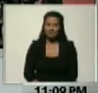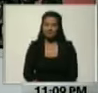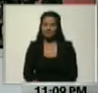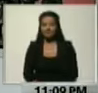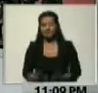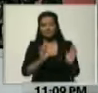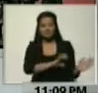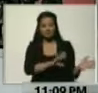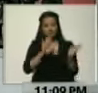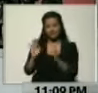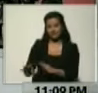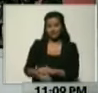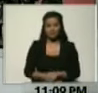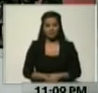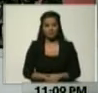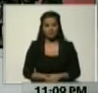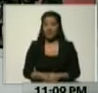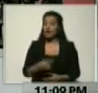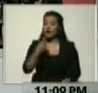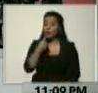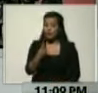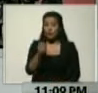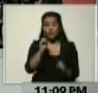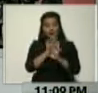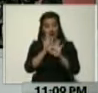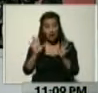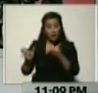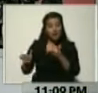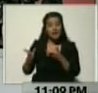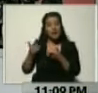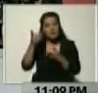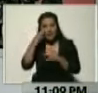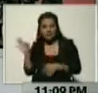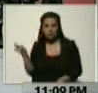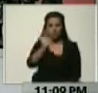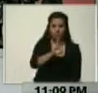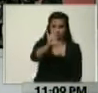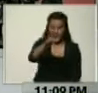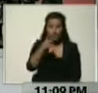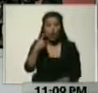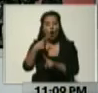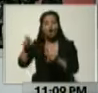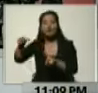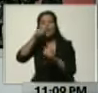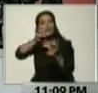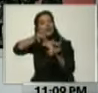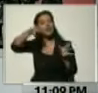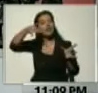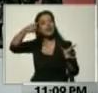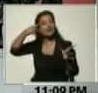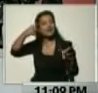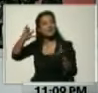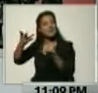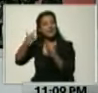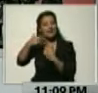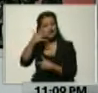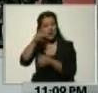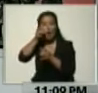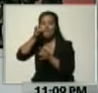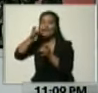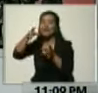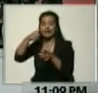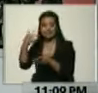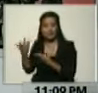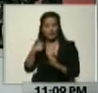El patriota, se le estoy diciendo que esto se pega. El patriota Cupido nos informa desde Londres. Este fue un encuentro